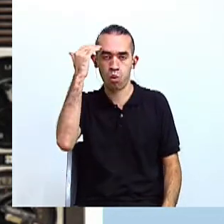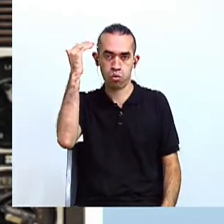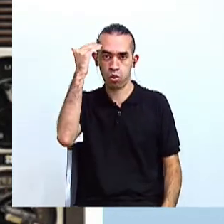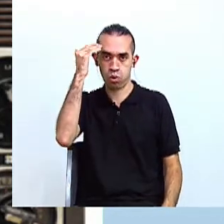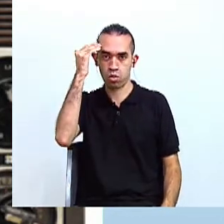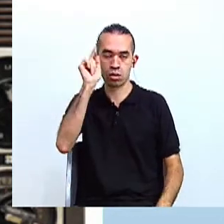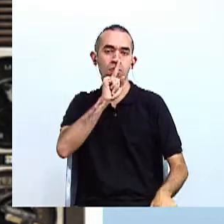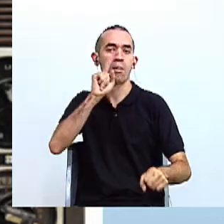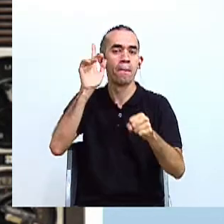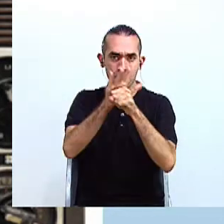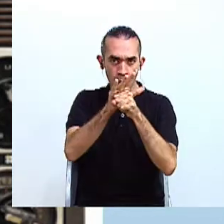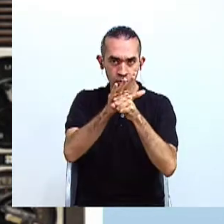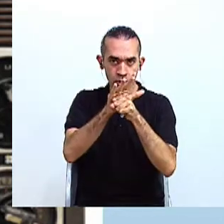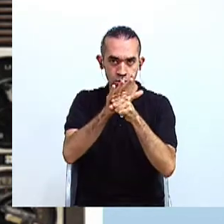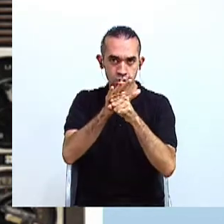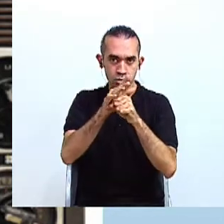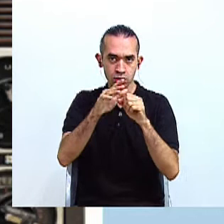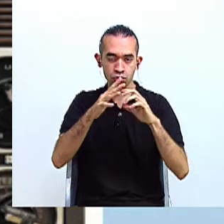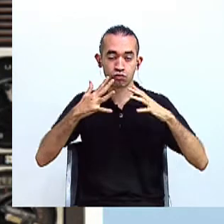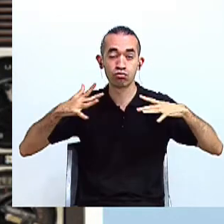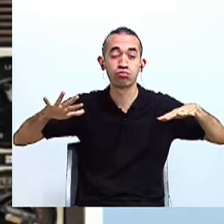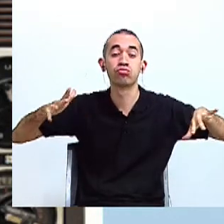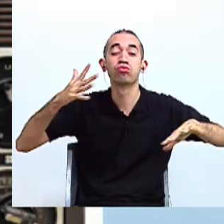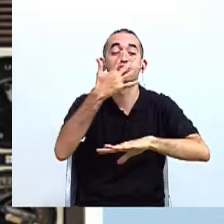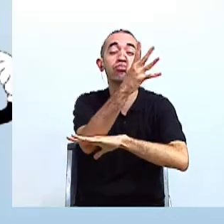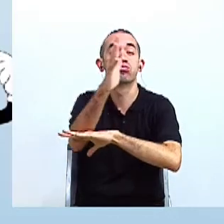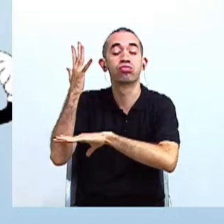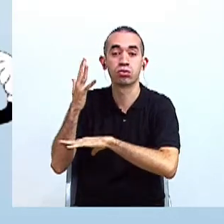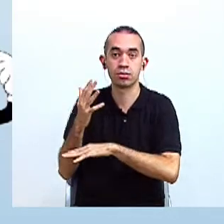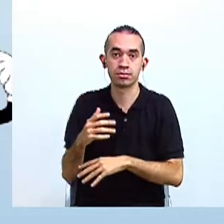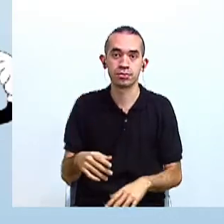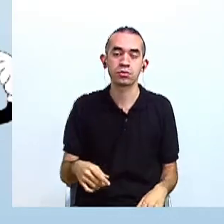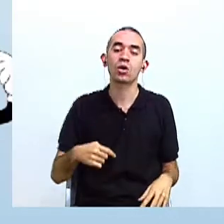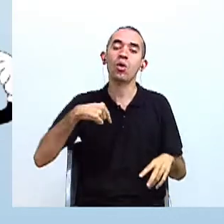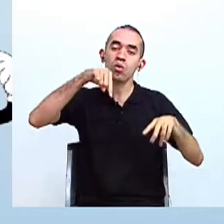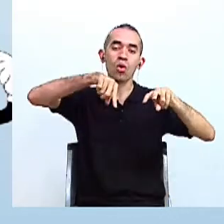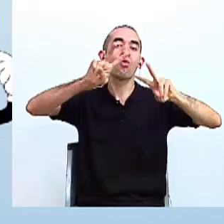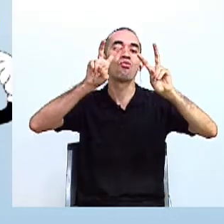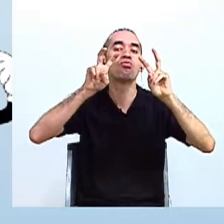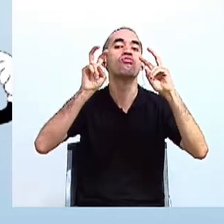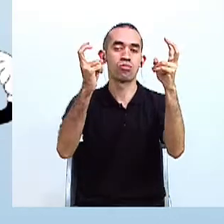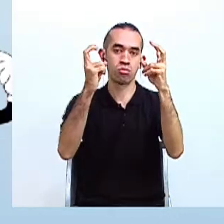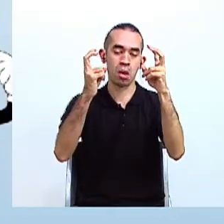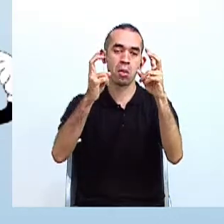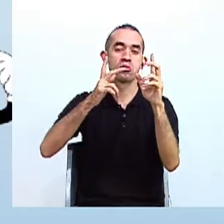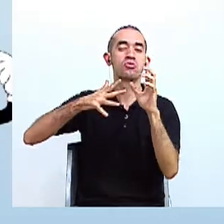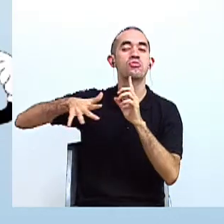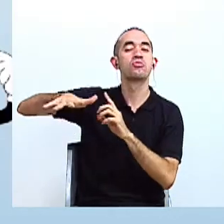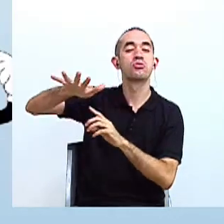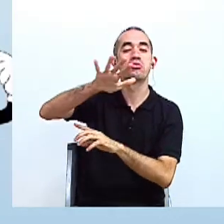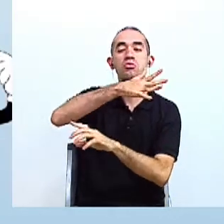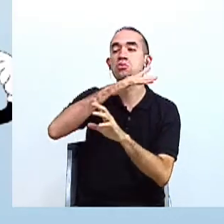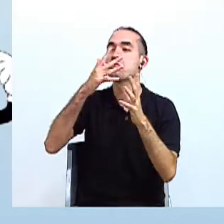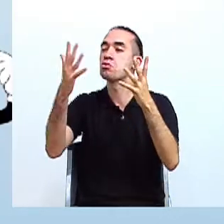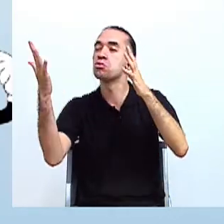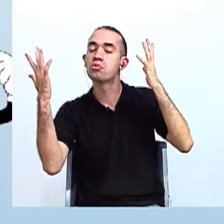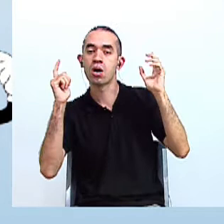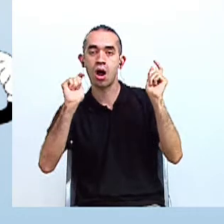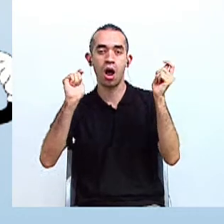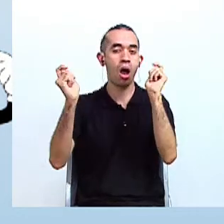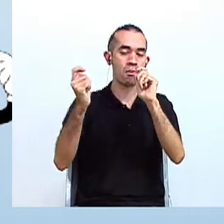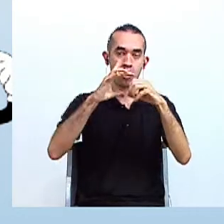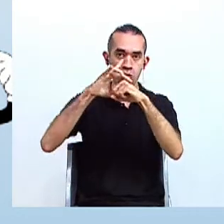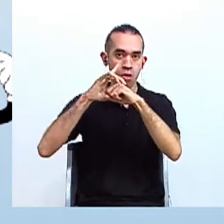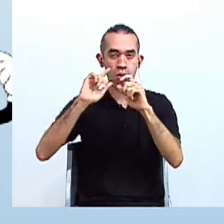ese compromiso con el medio ambiente. Pues hoy venimos a hablar precisamente del medio ambiente, de cambio climático,